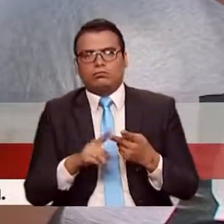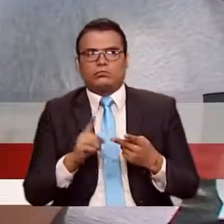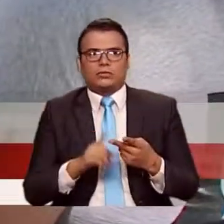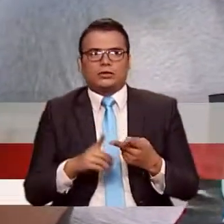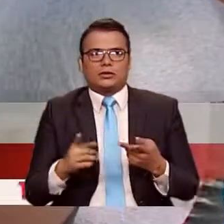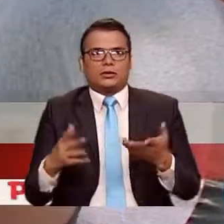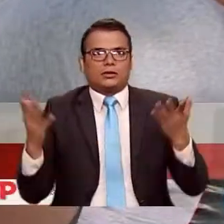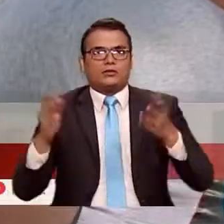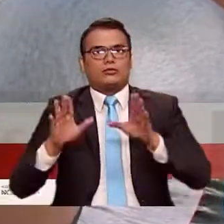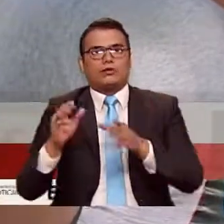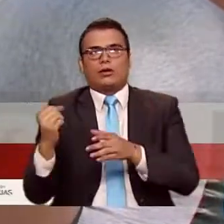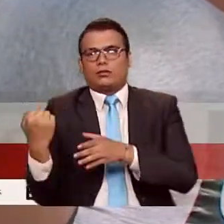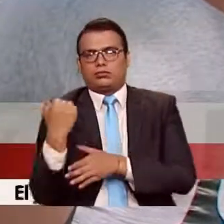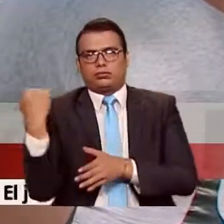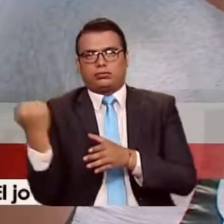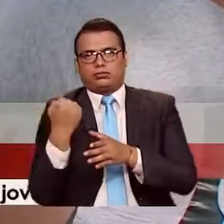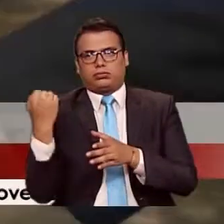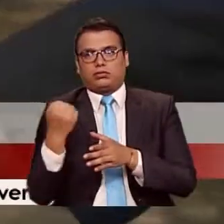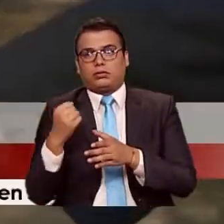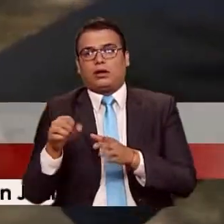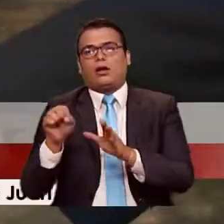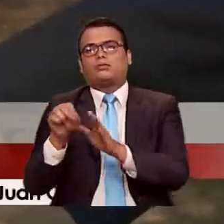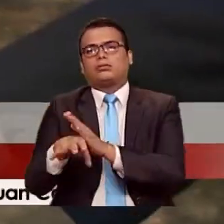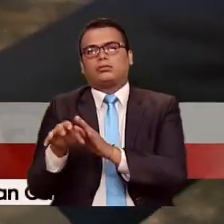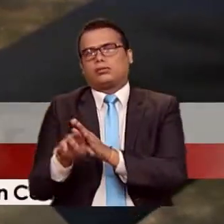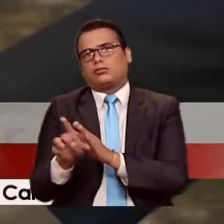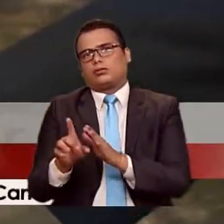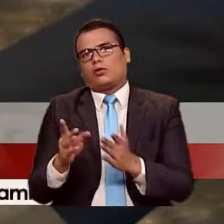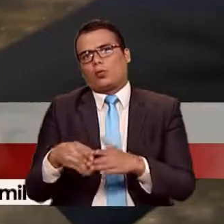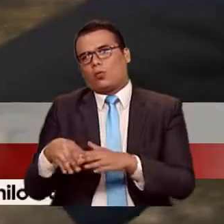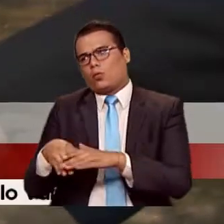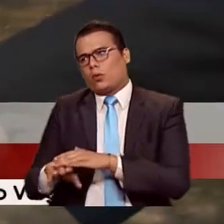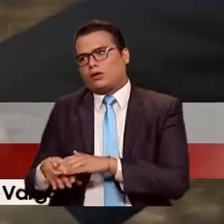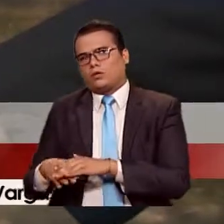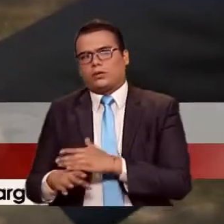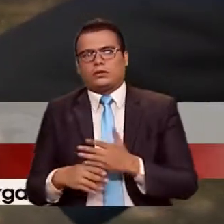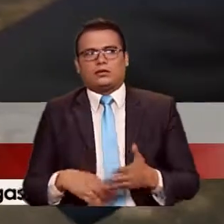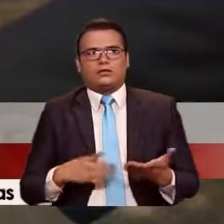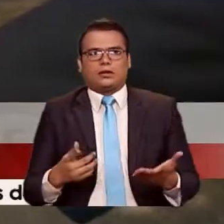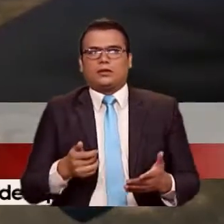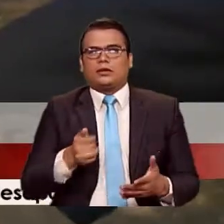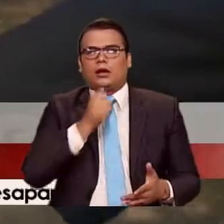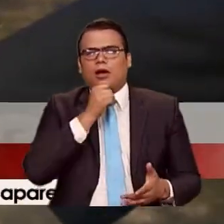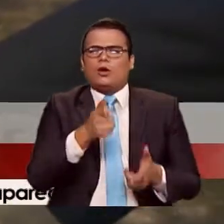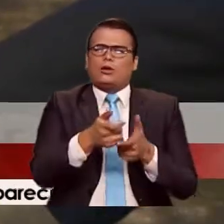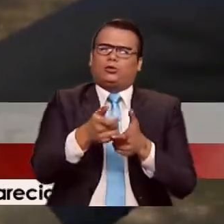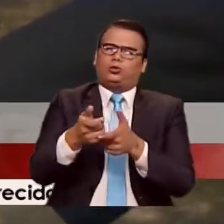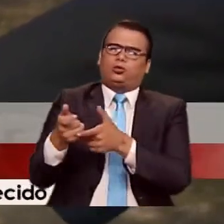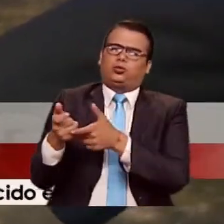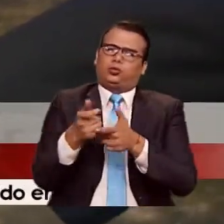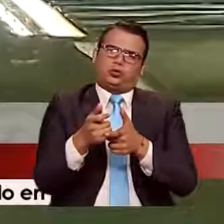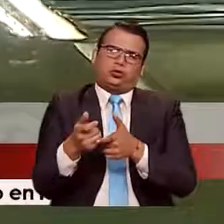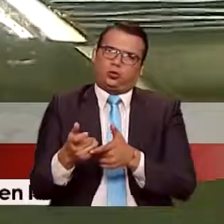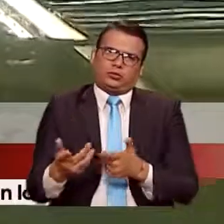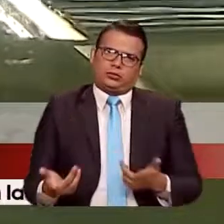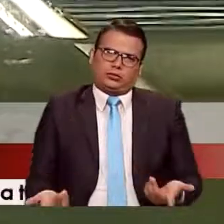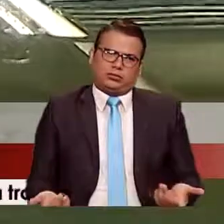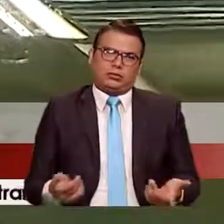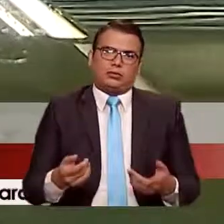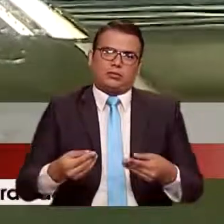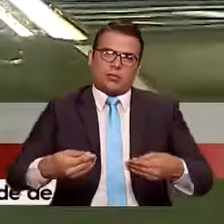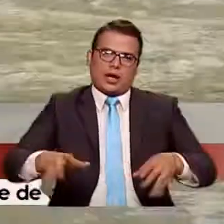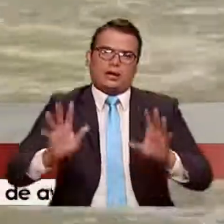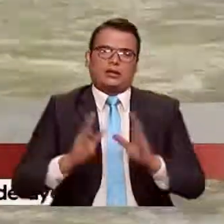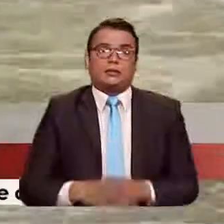expulsa de las que sale sino que se guarden cadenas ahorrando pues poquita no lavando motos como hacen personas que lavan la moto botan mucha